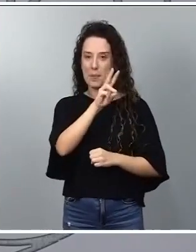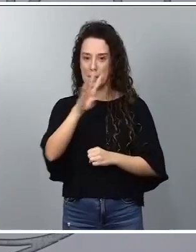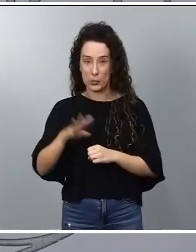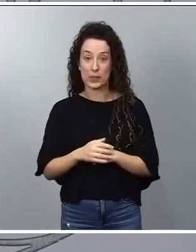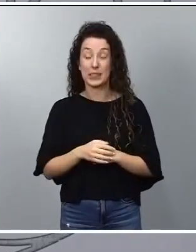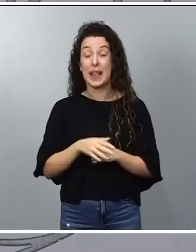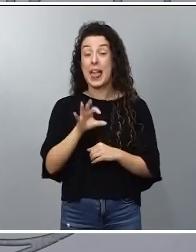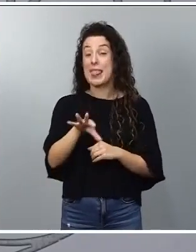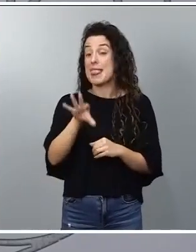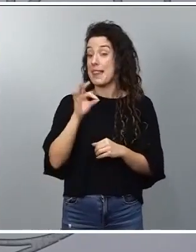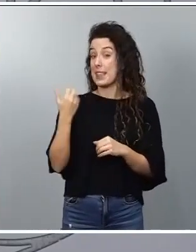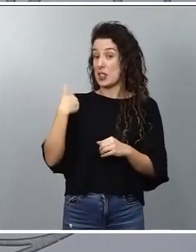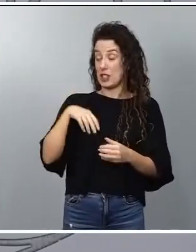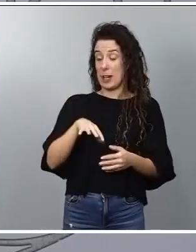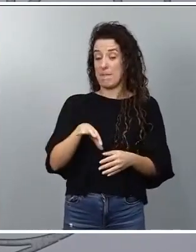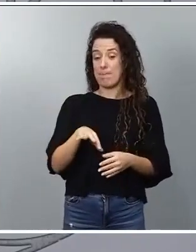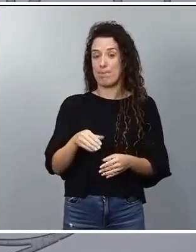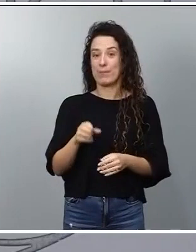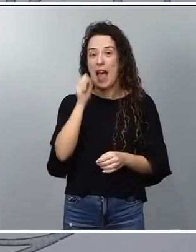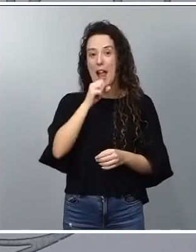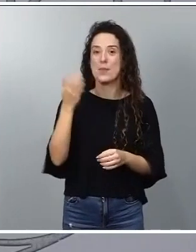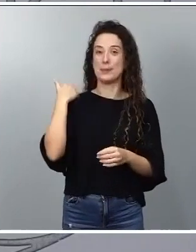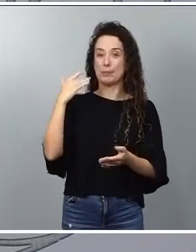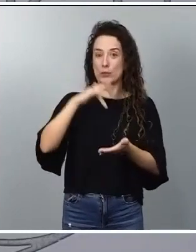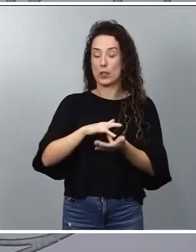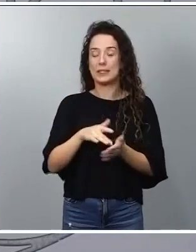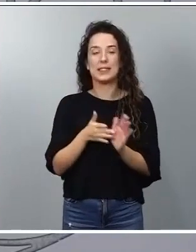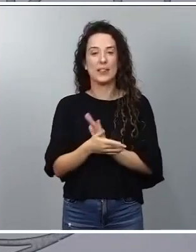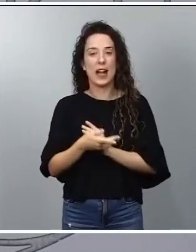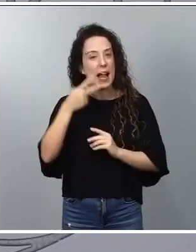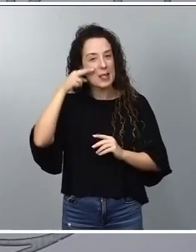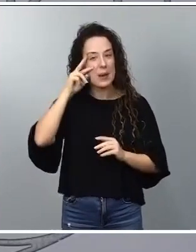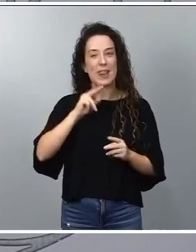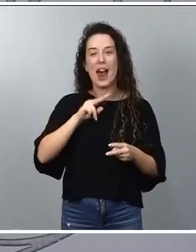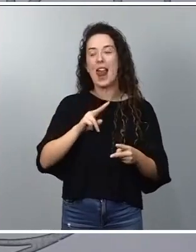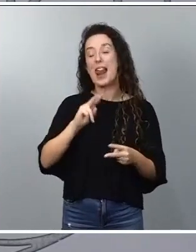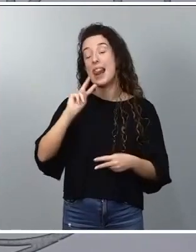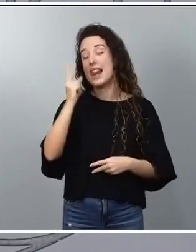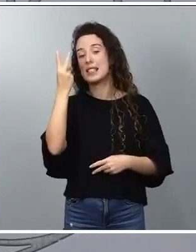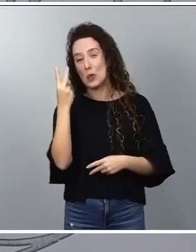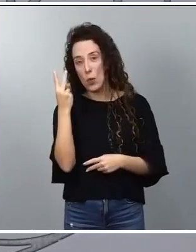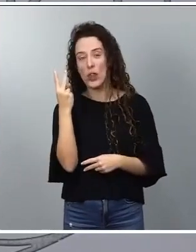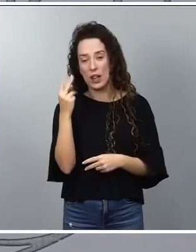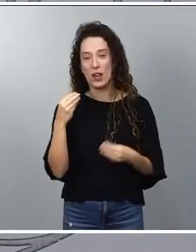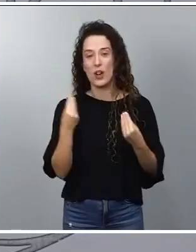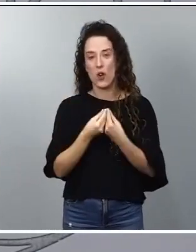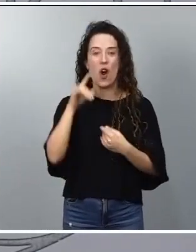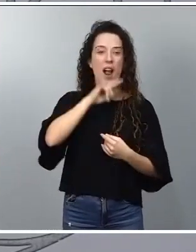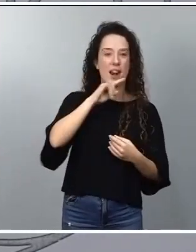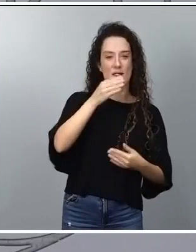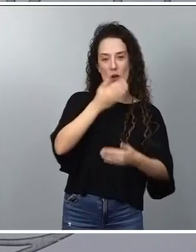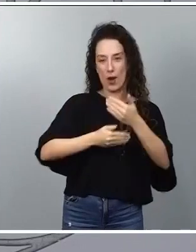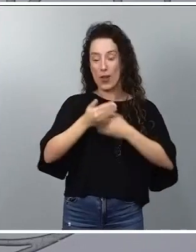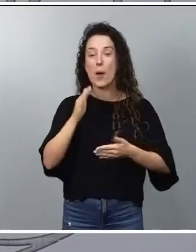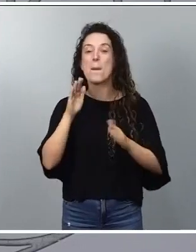de unha decisión que ya se adoptó el pasado año e, portanto, é a segunda experiencia en colaboración con a comunidade autónoma de Canarias para a gestión